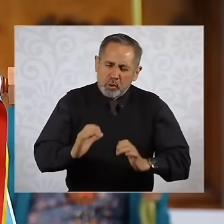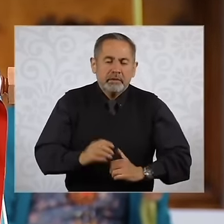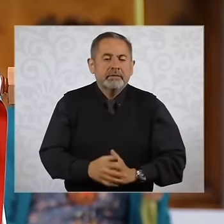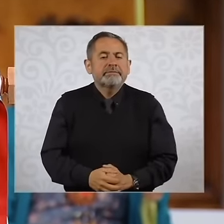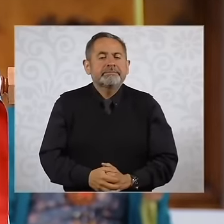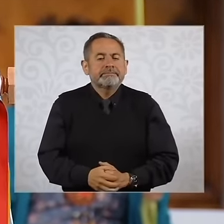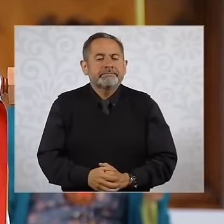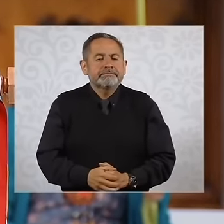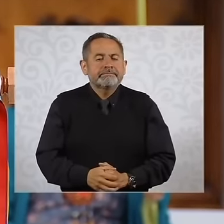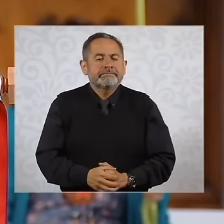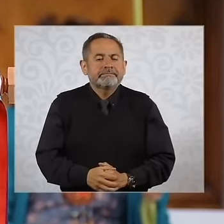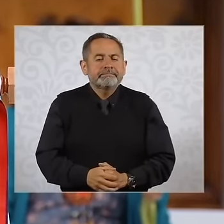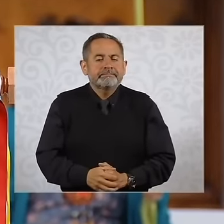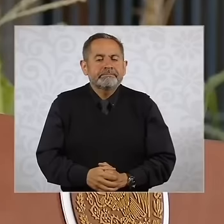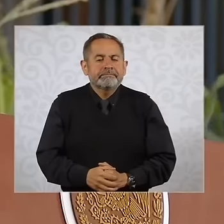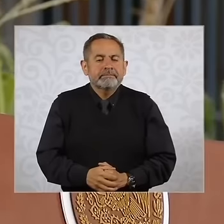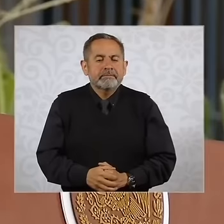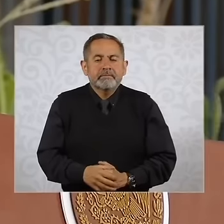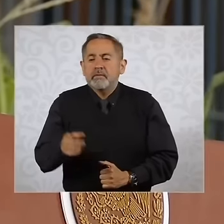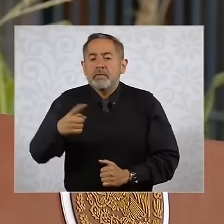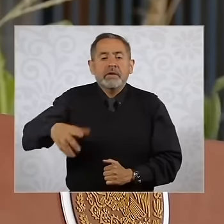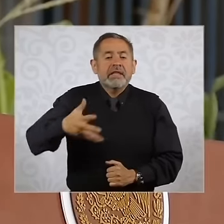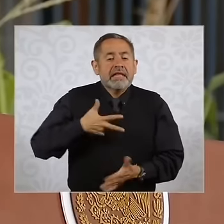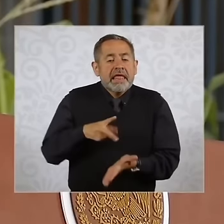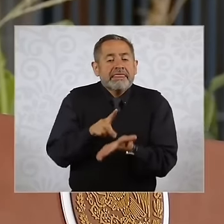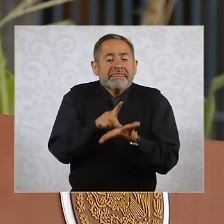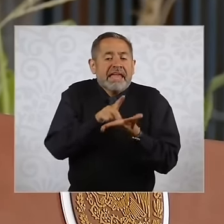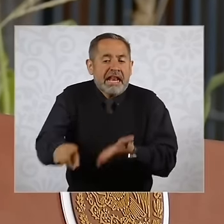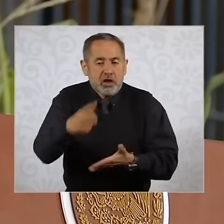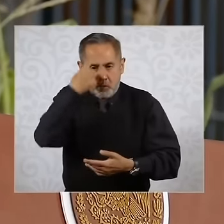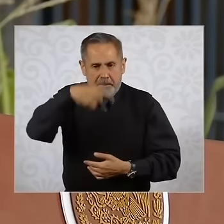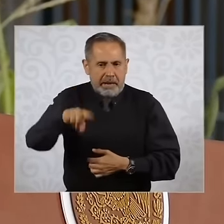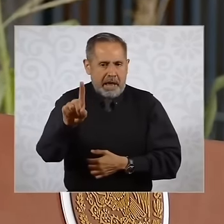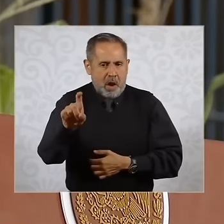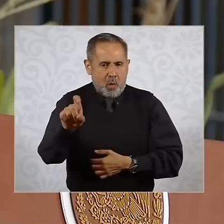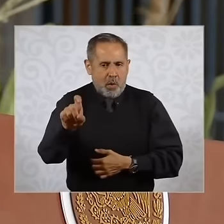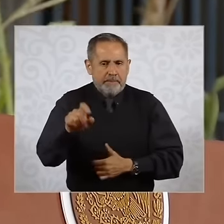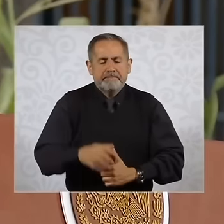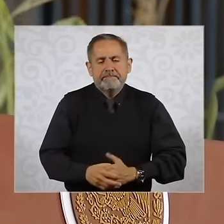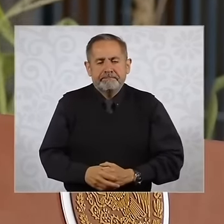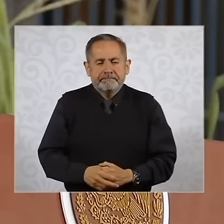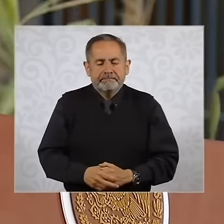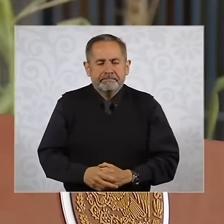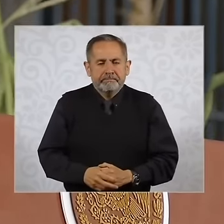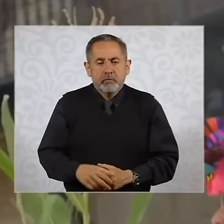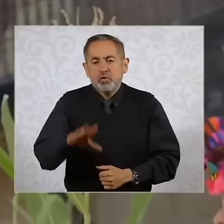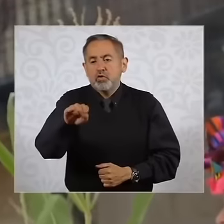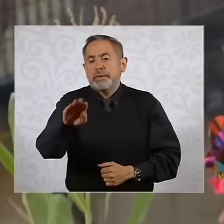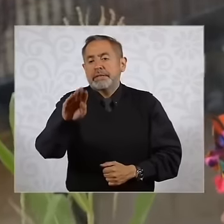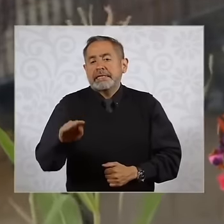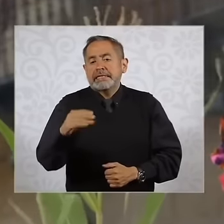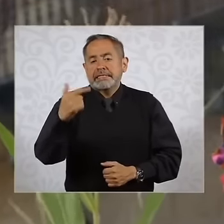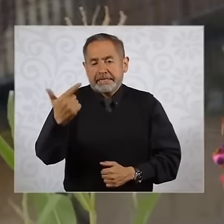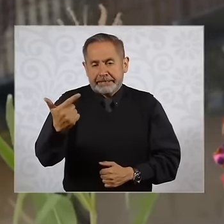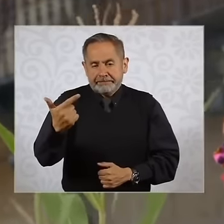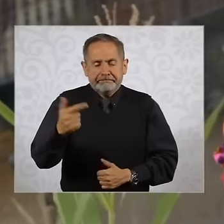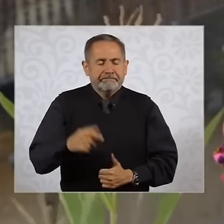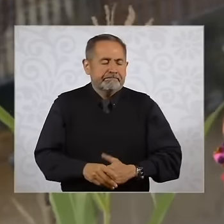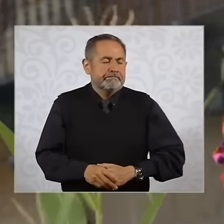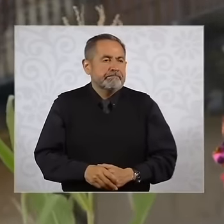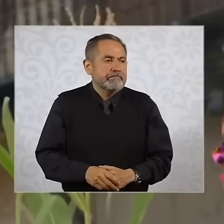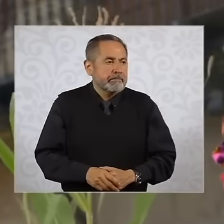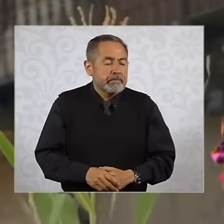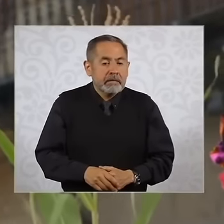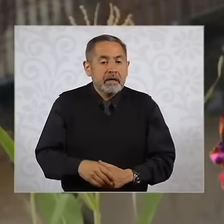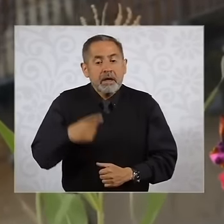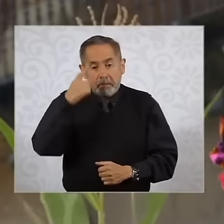República con derecho al agua. 97. el acceso al